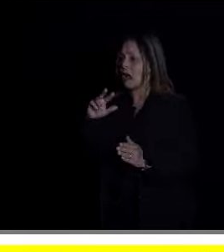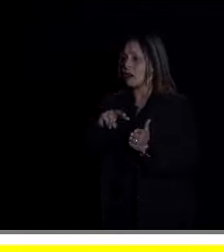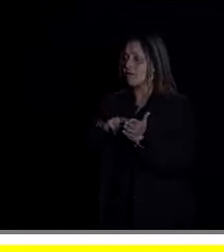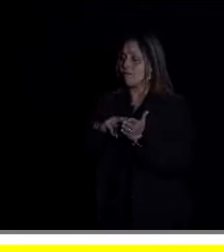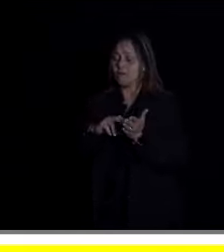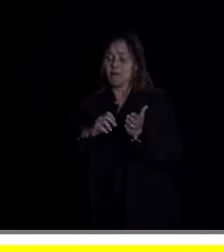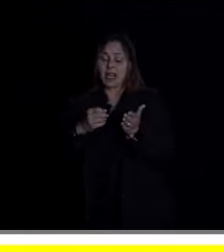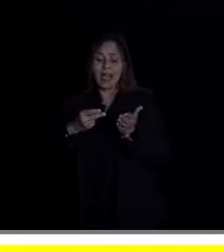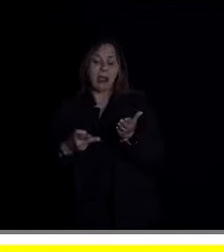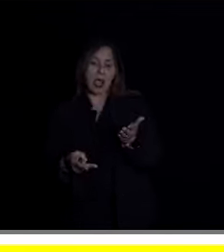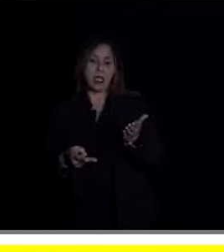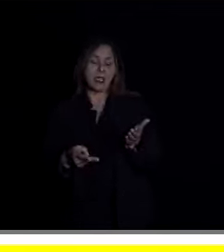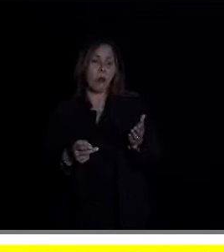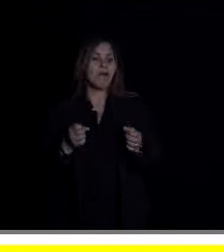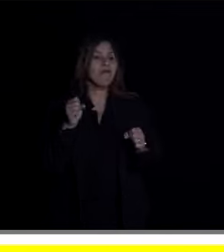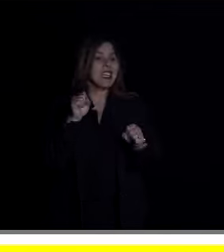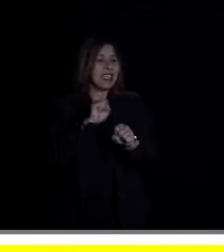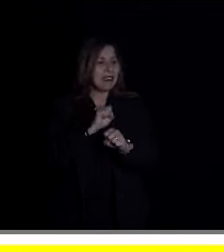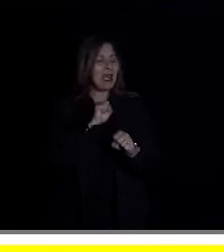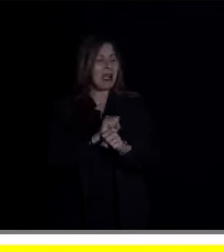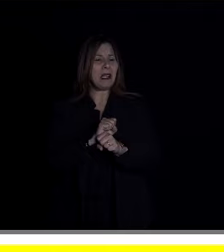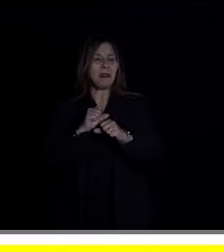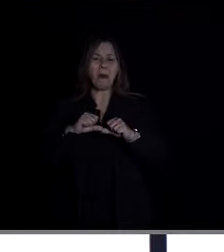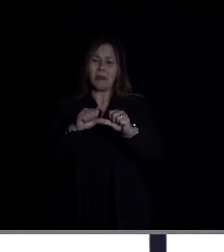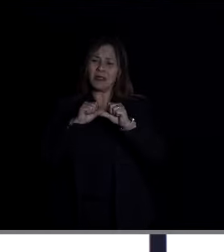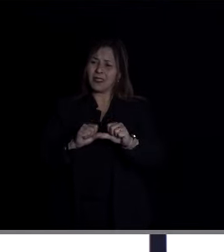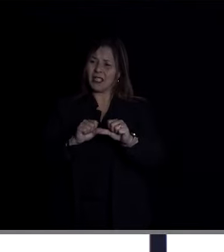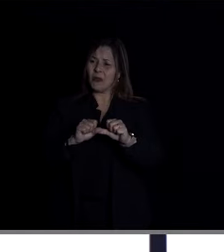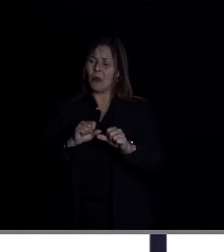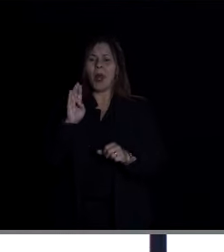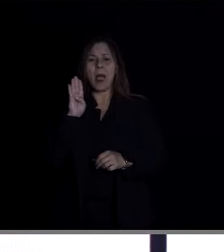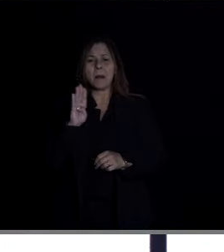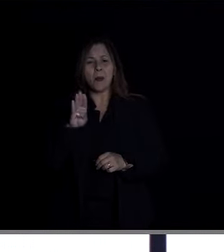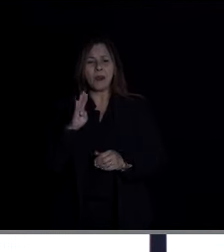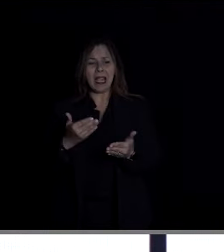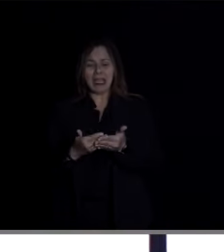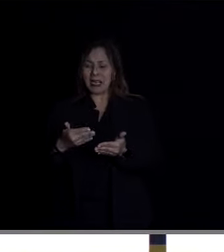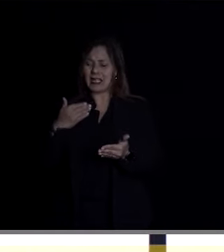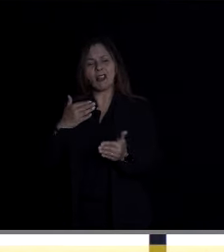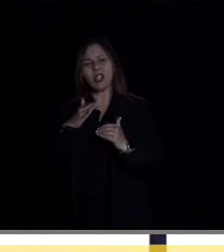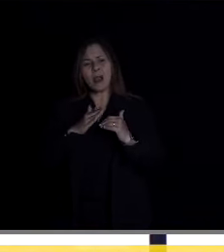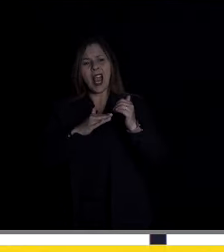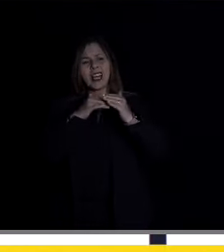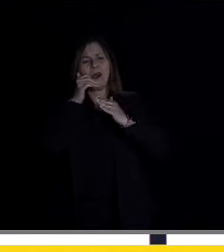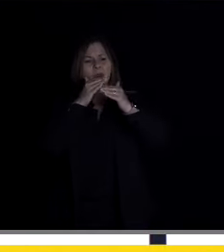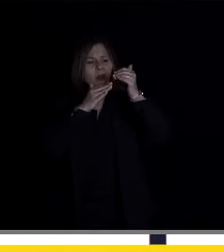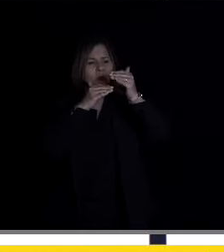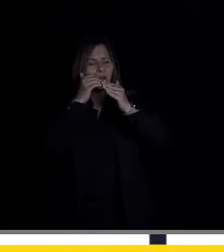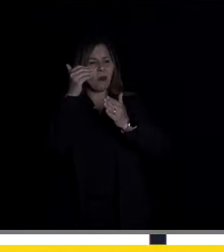y la lucha constante con la burocracia en el gobierno central federal que han retrasado la reconstrucción del